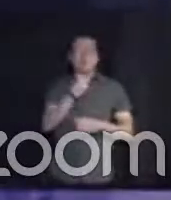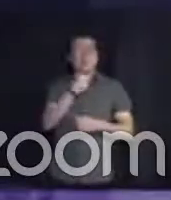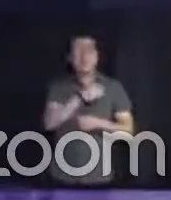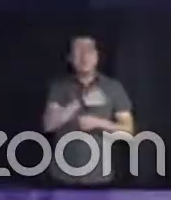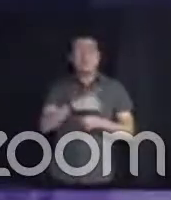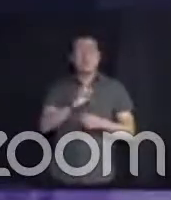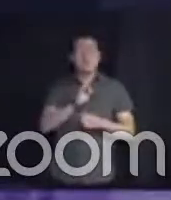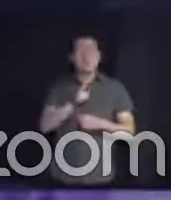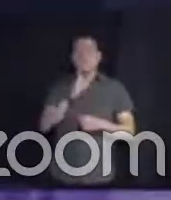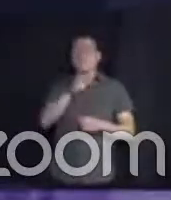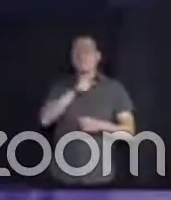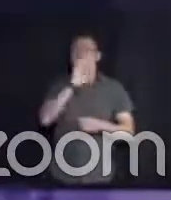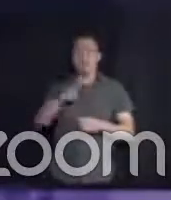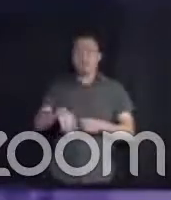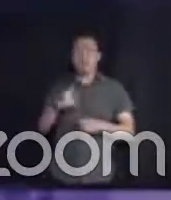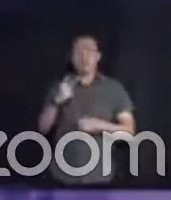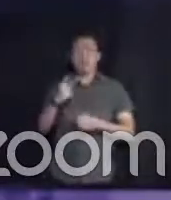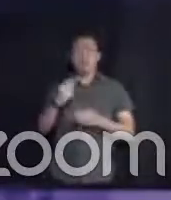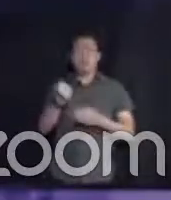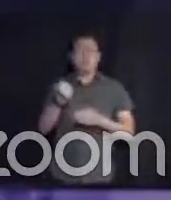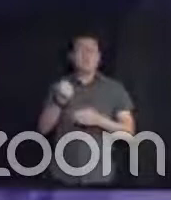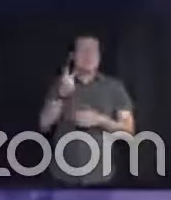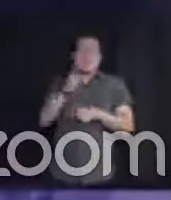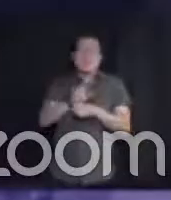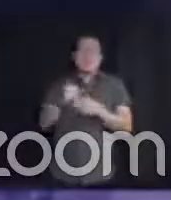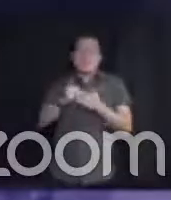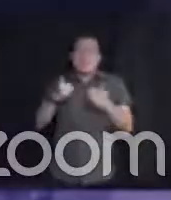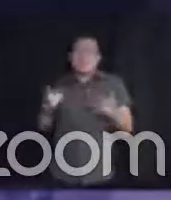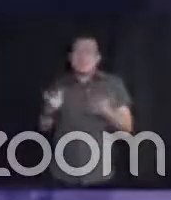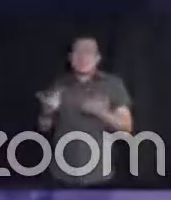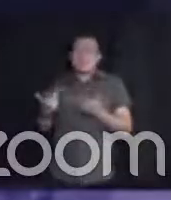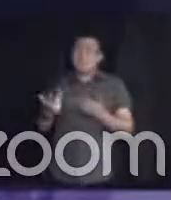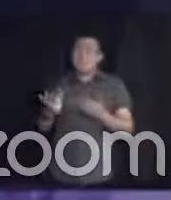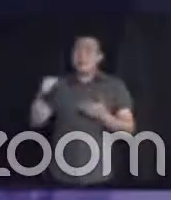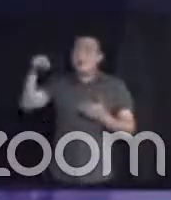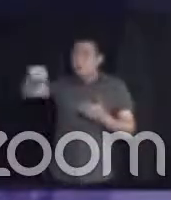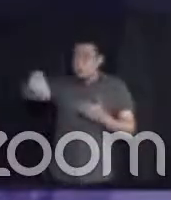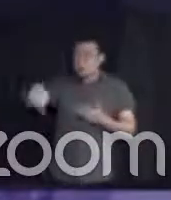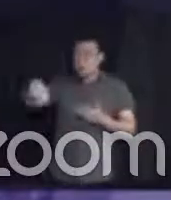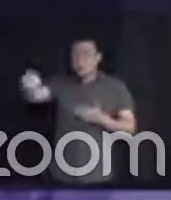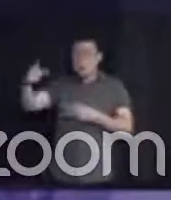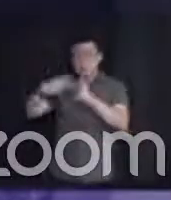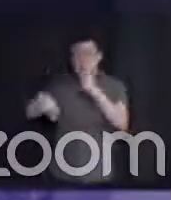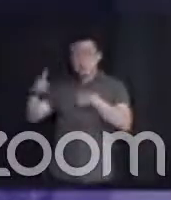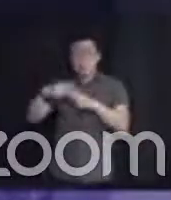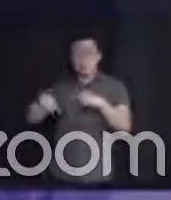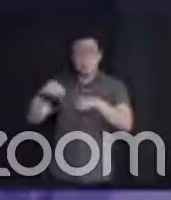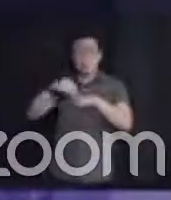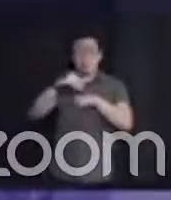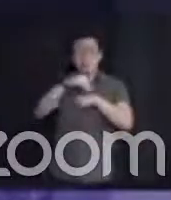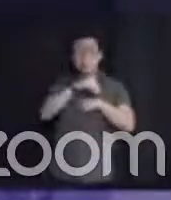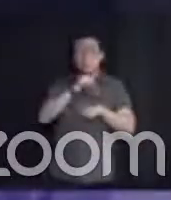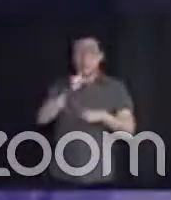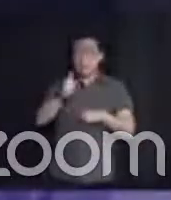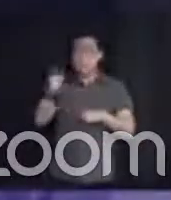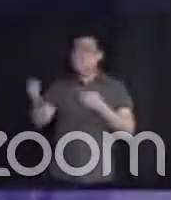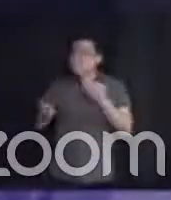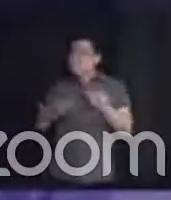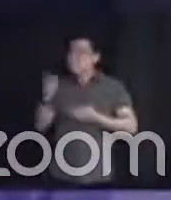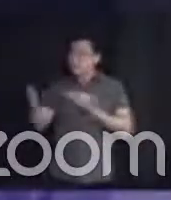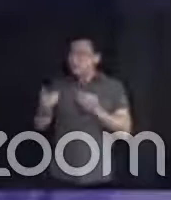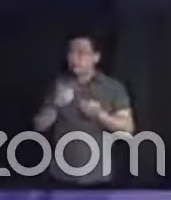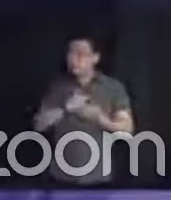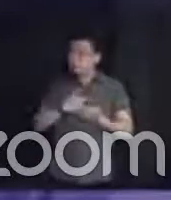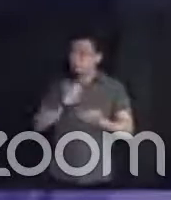querido en los últimos días, una semana, 3 días, y aquí están calificadas, sin poner excusas,